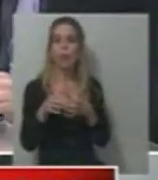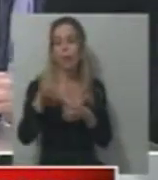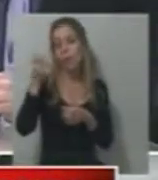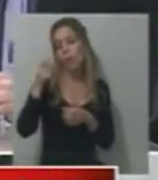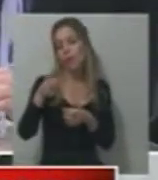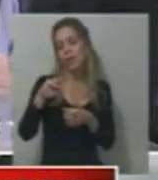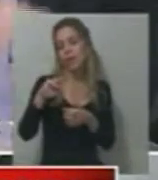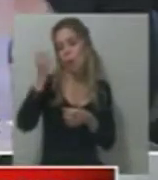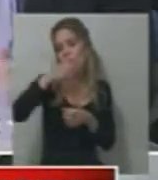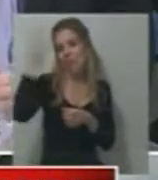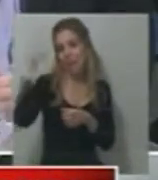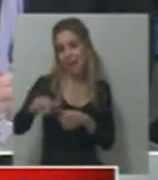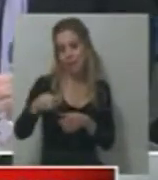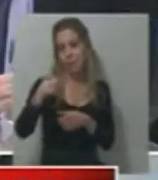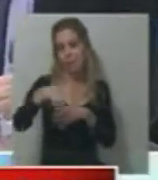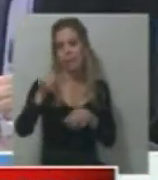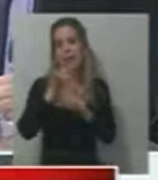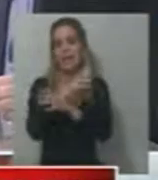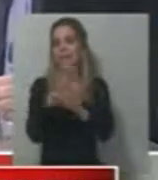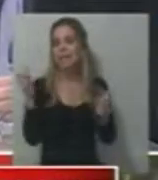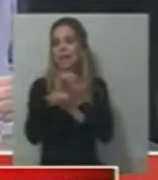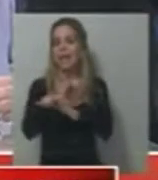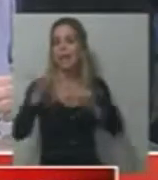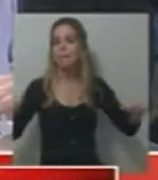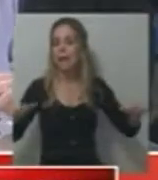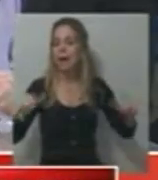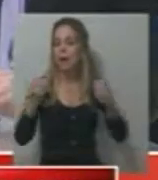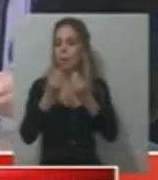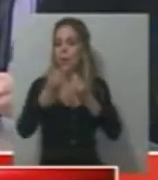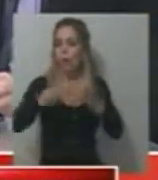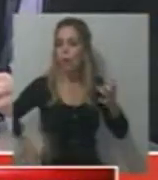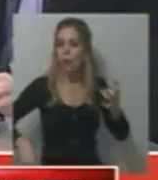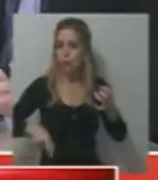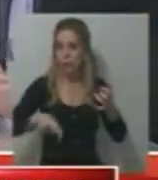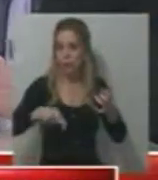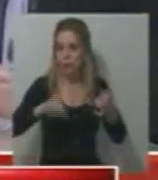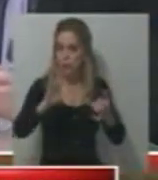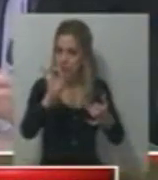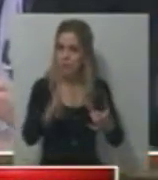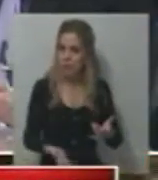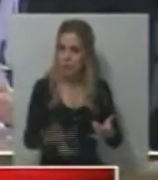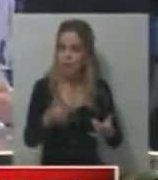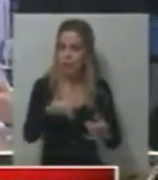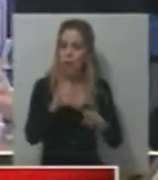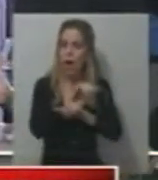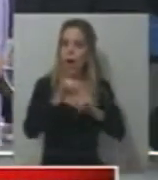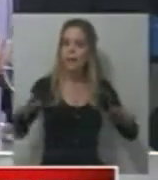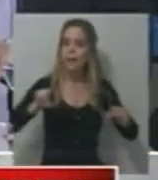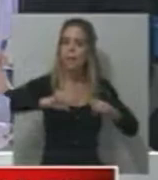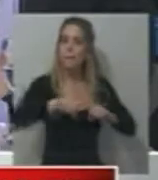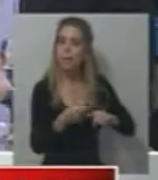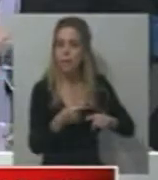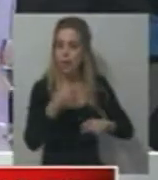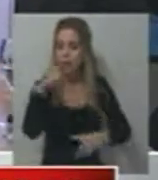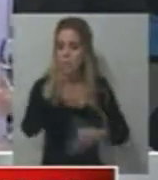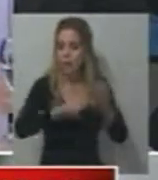con Massa en su momento también, con el tema del prefecto. Lo que pasó en La Matanza. Digo, pareció que fue una campaña pinchada desde el punto de